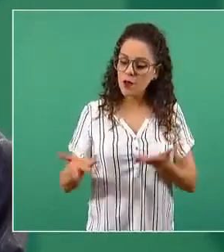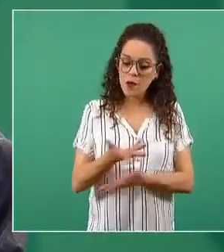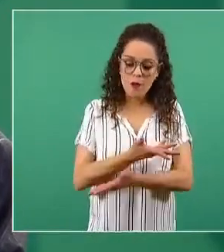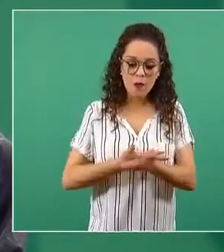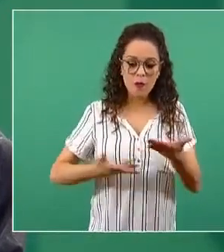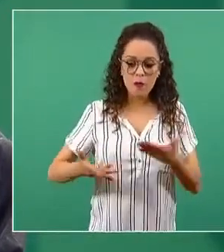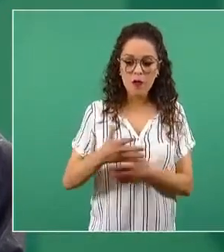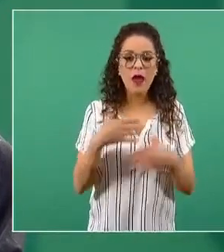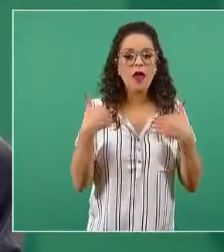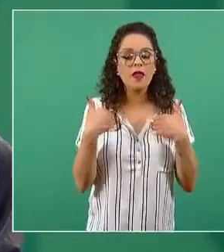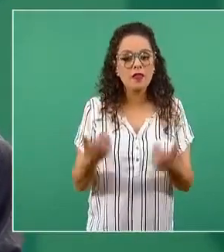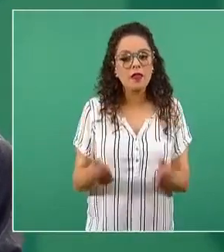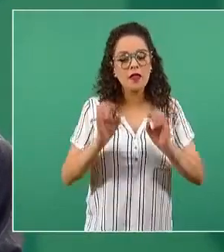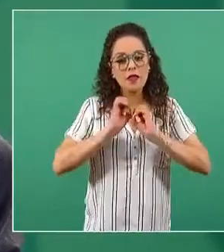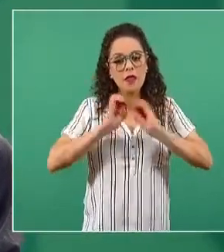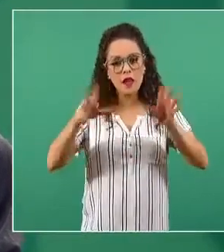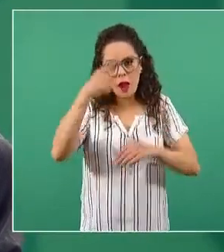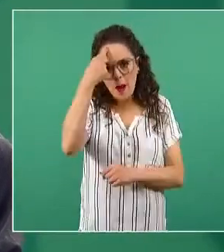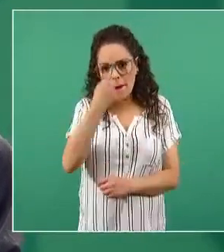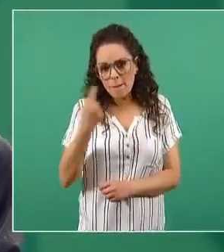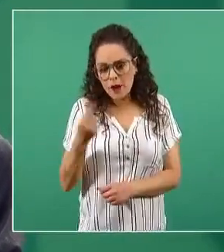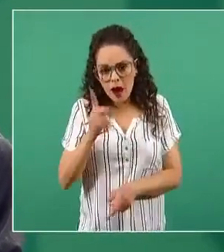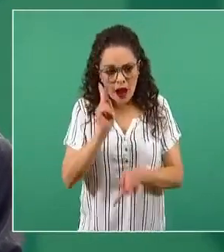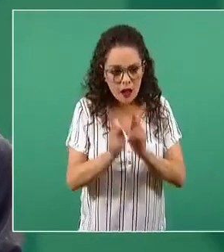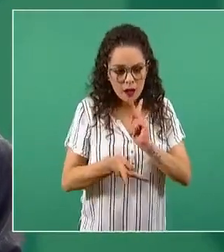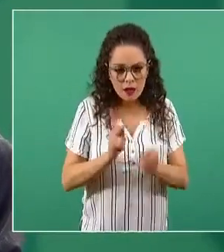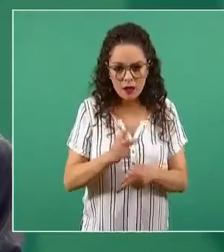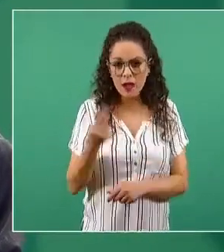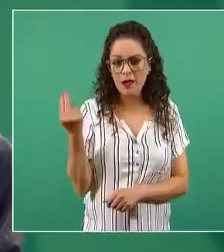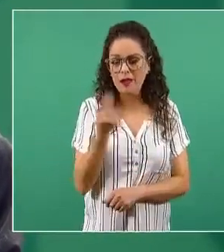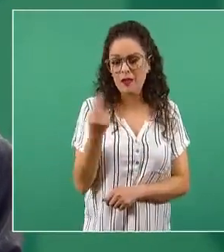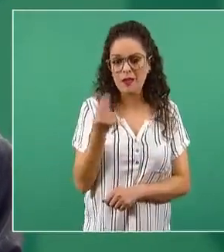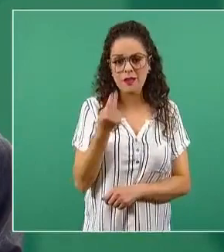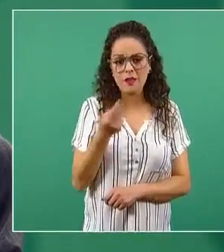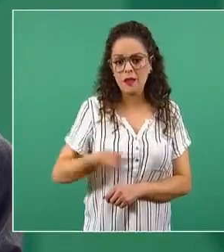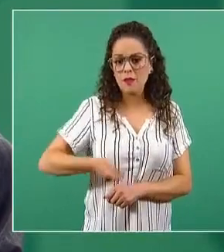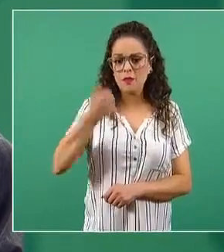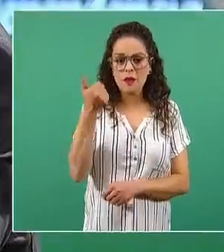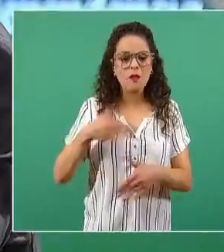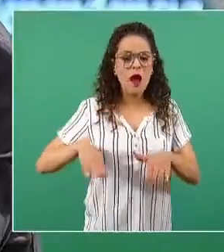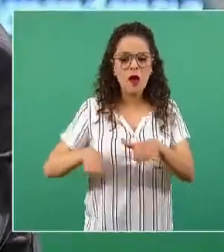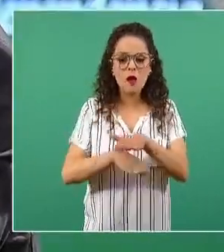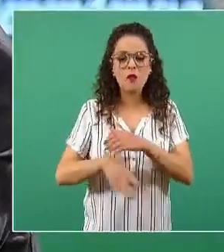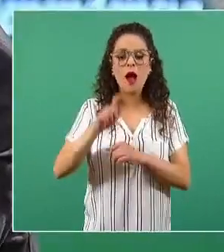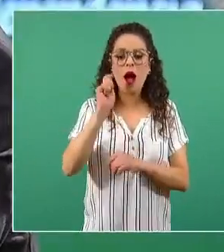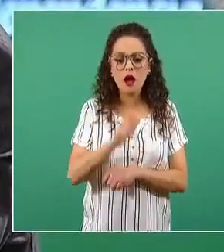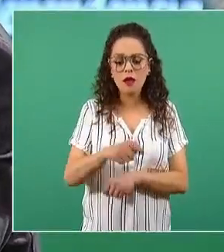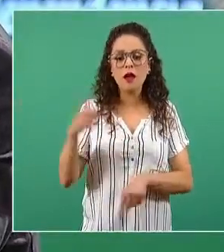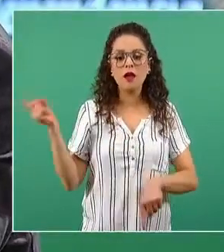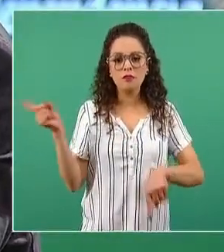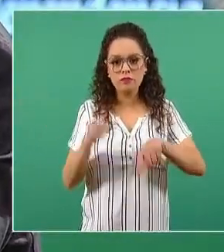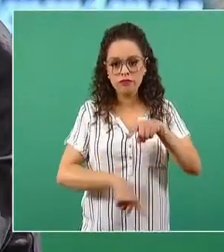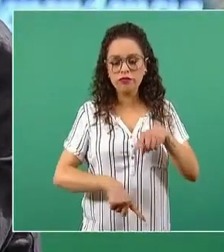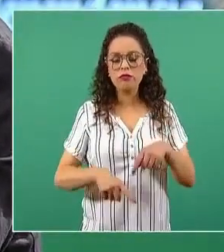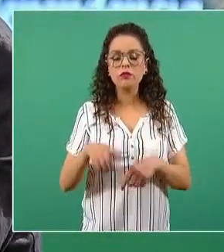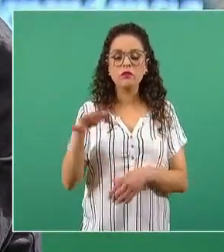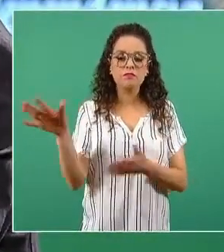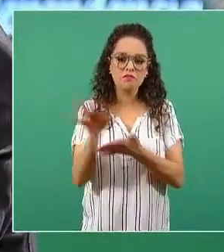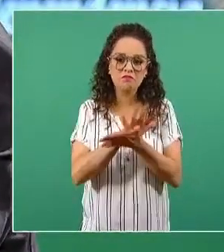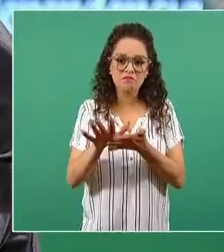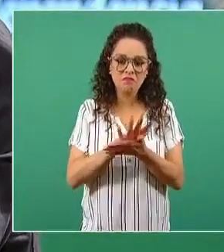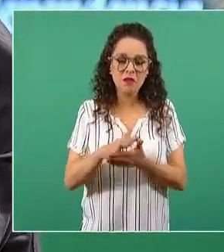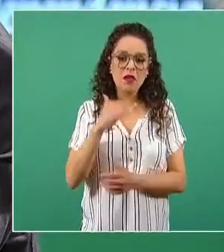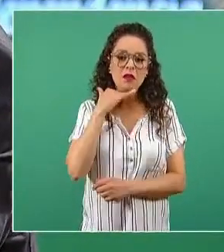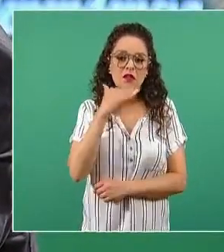era para construir con un principio básico que era eliminar la corrupción, eliminar la discrecionalidad, y